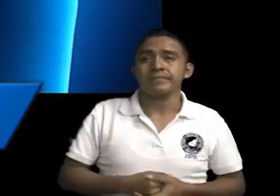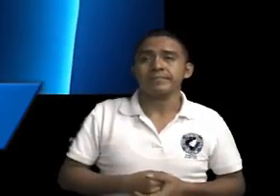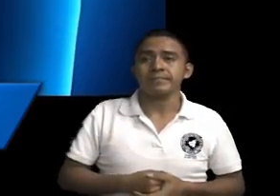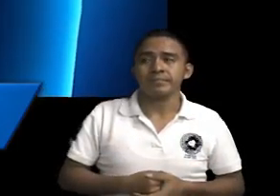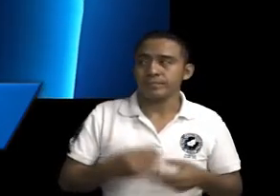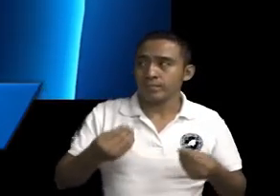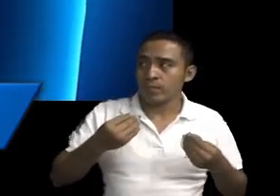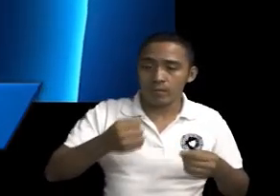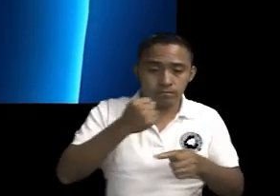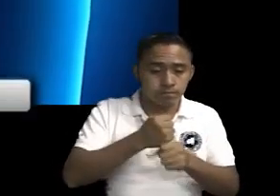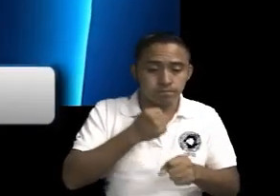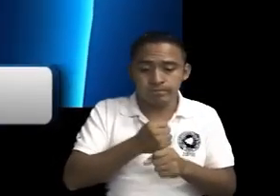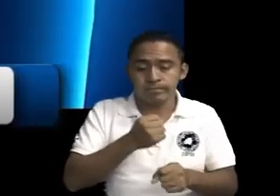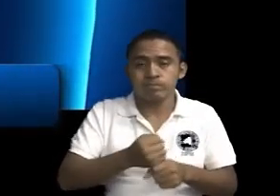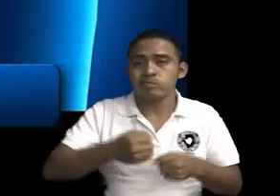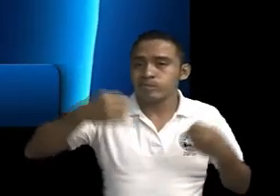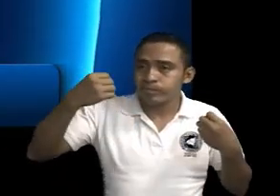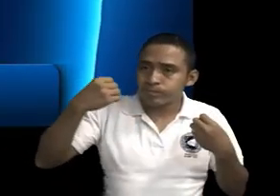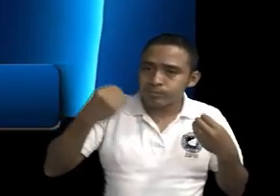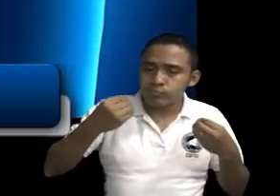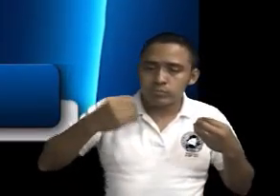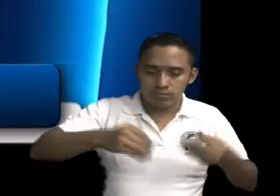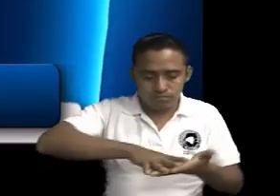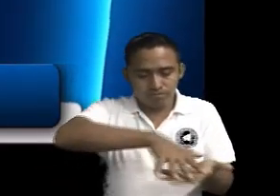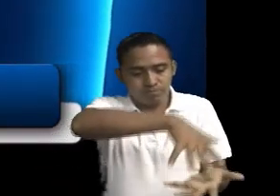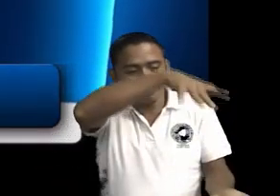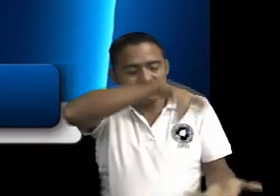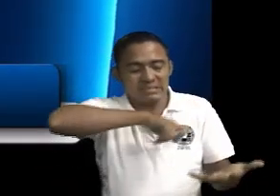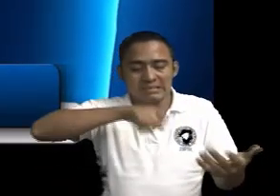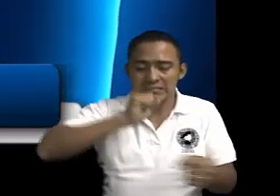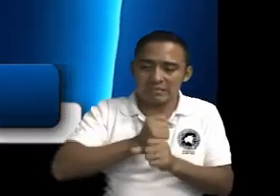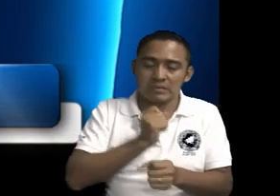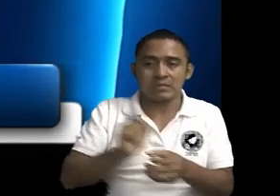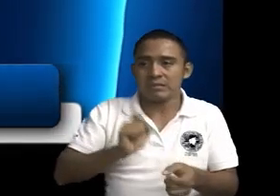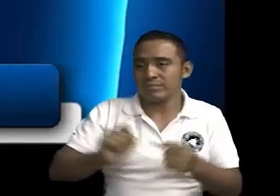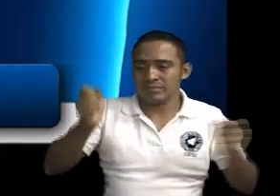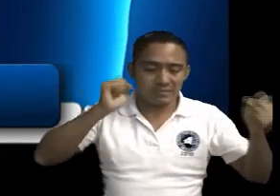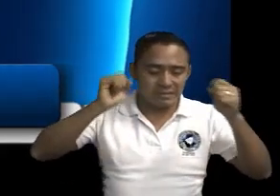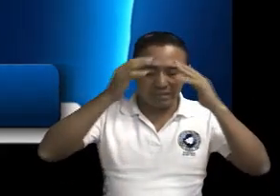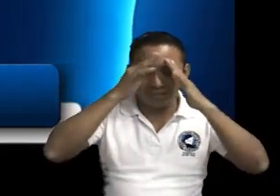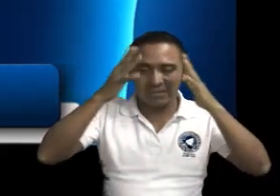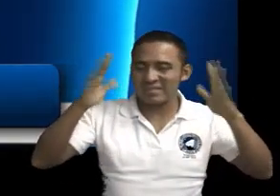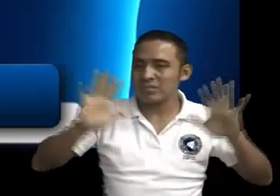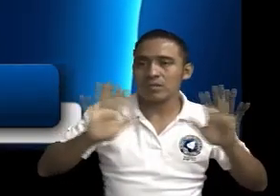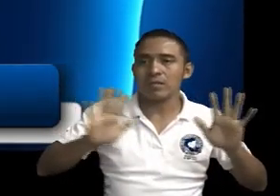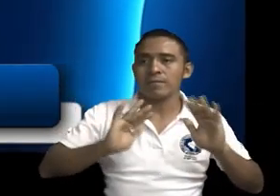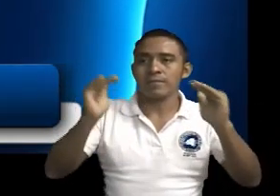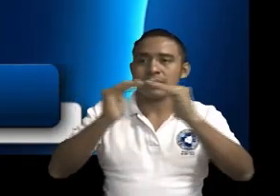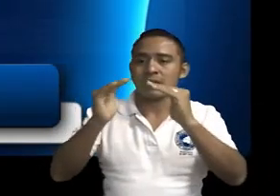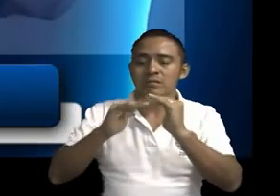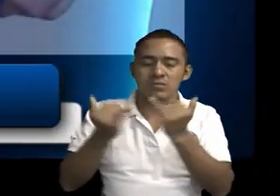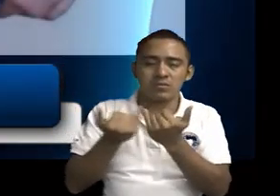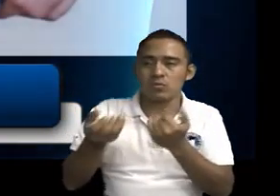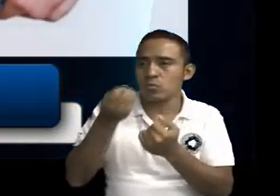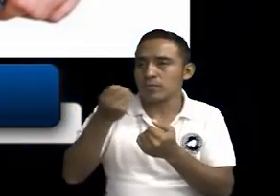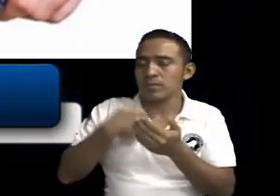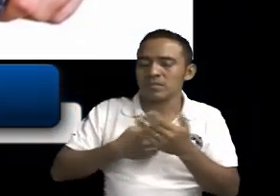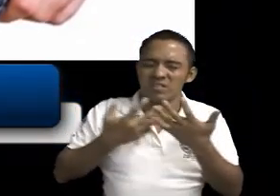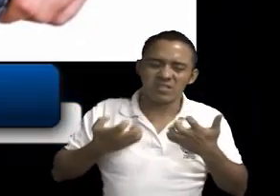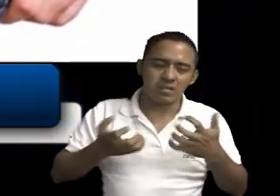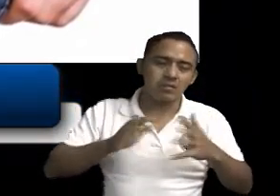te sobreesfuerza. Tienes demasiado trabajo, estás estresado y obviamente no querés hacer nada, ¿me entiendes? Llegas a la casa igual, solo a querer